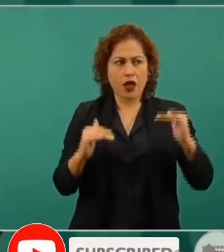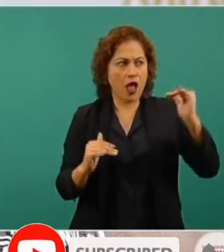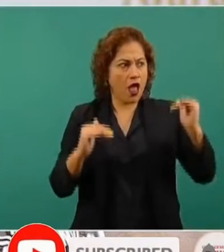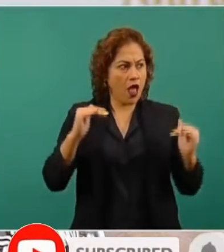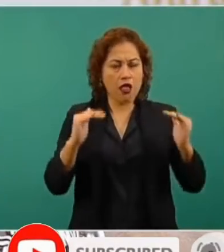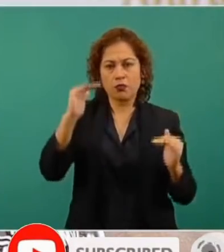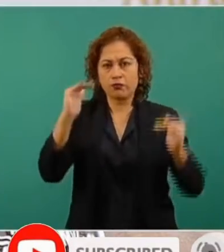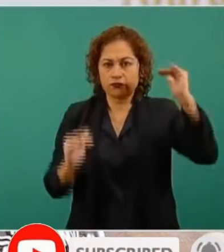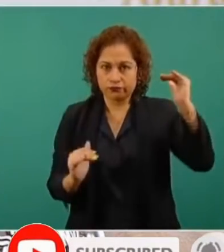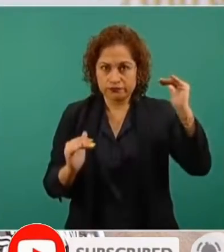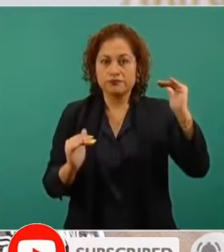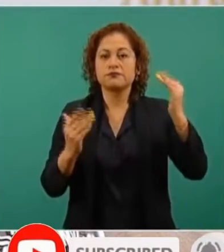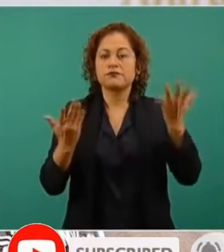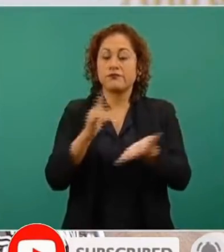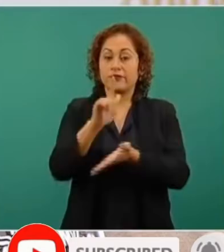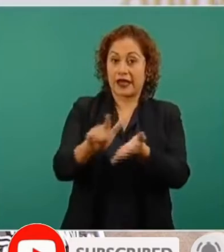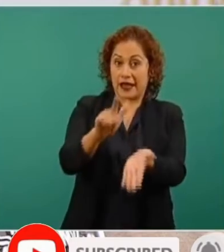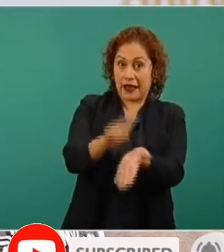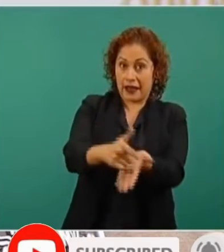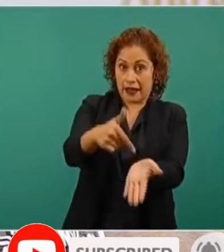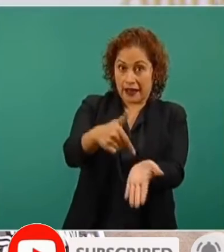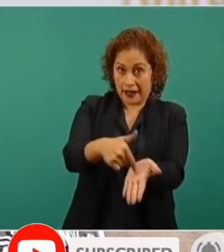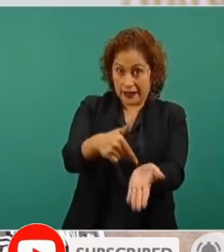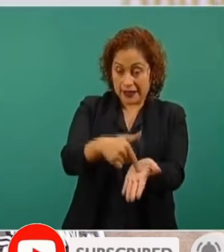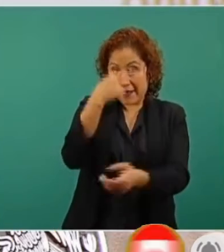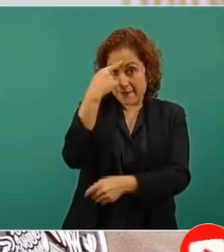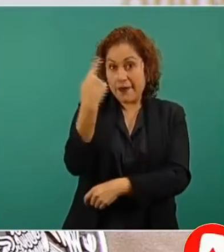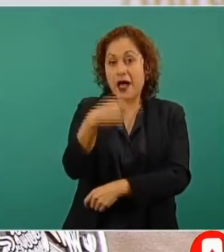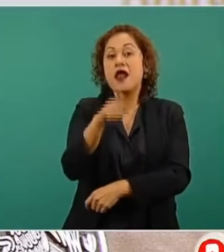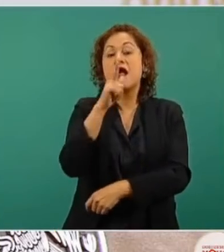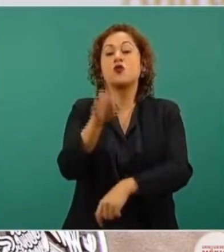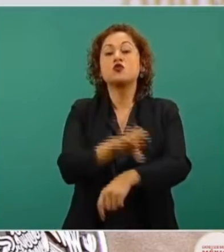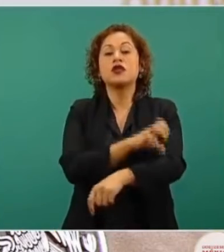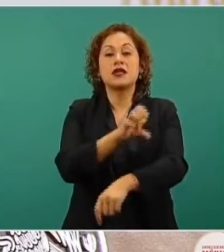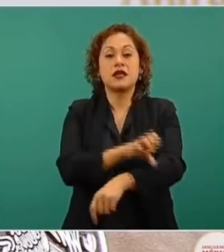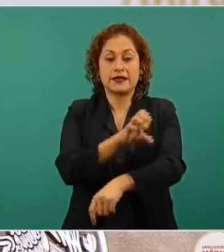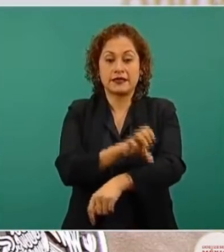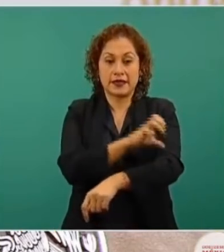La reforma a la ley de la industria eléctrica que mandó el presidente